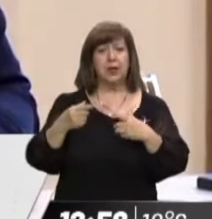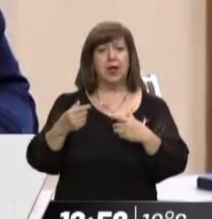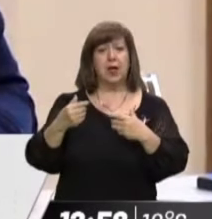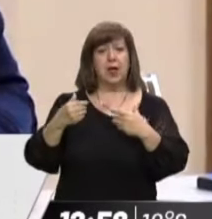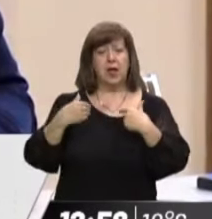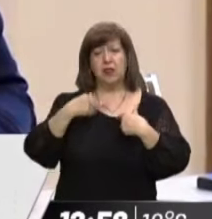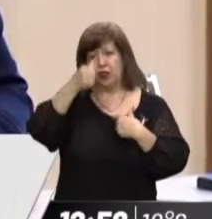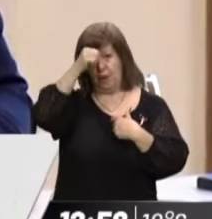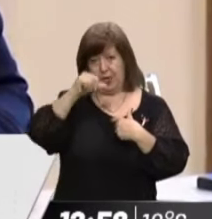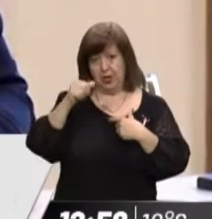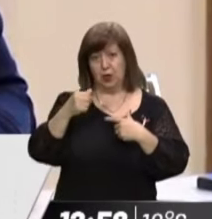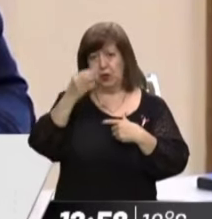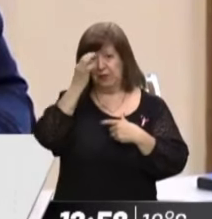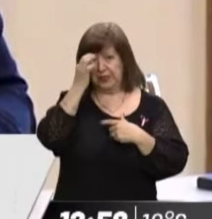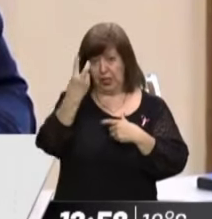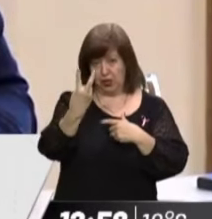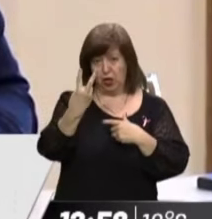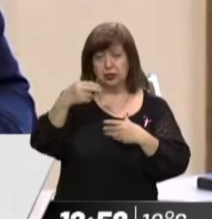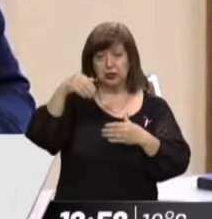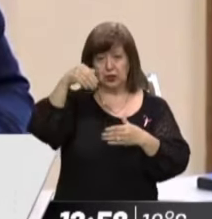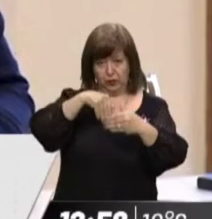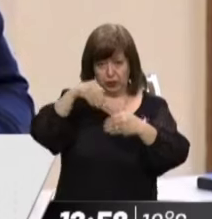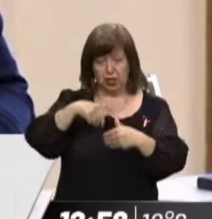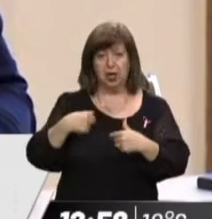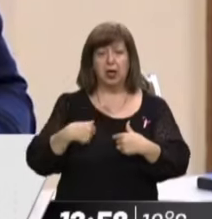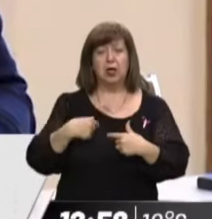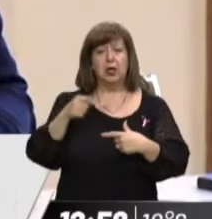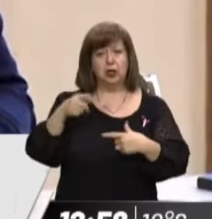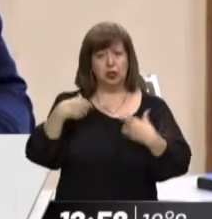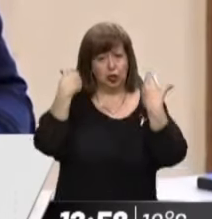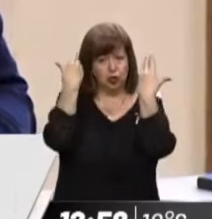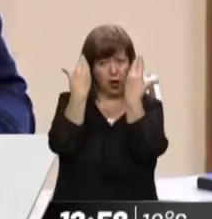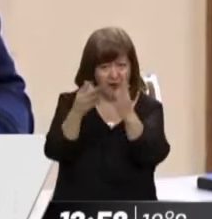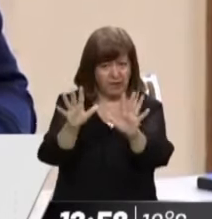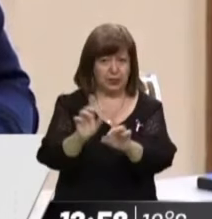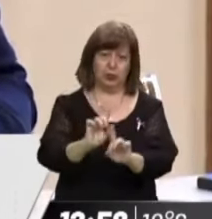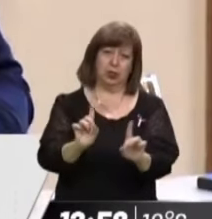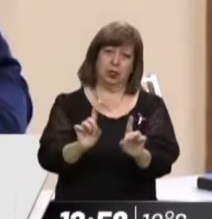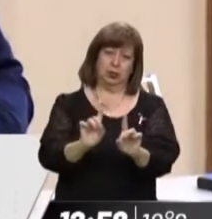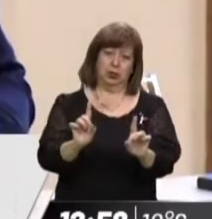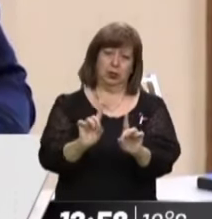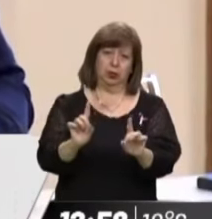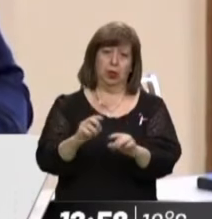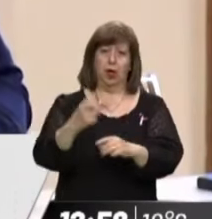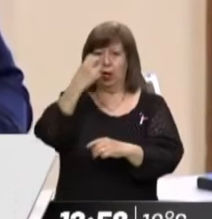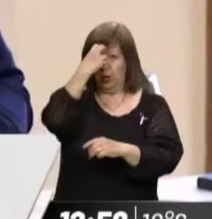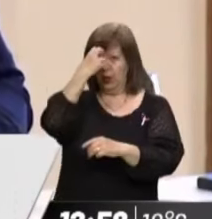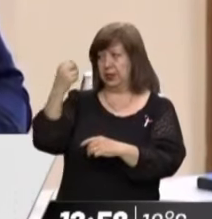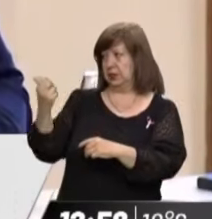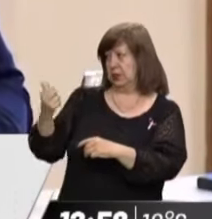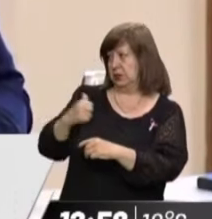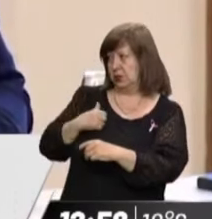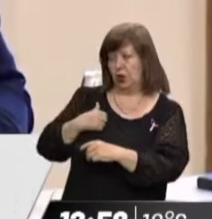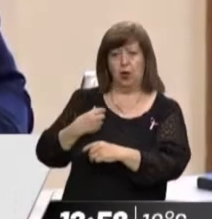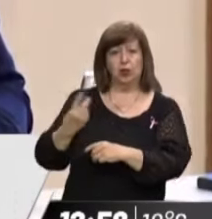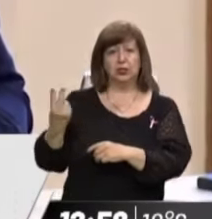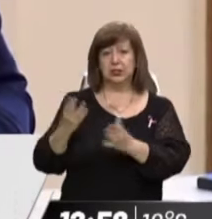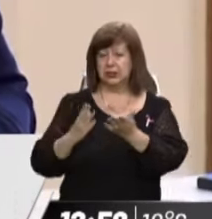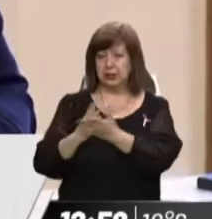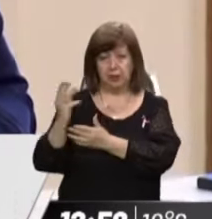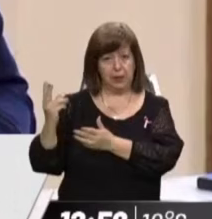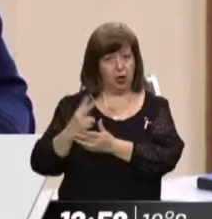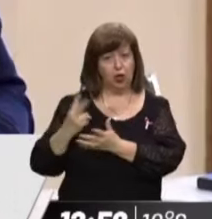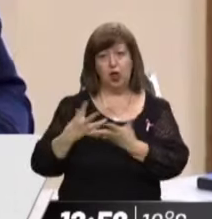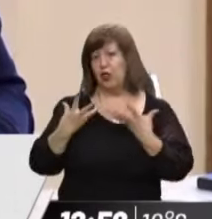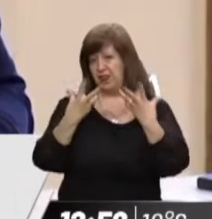votaron este domingo 22. No los vamos a abandonar, tanto Luis como yo, siempre los vamos